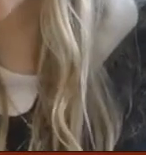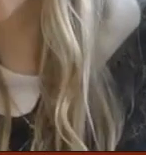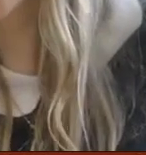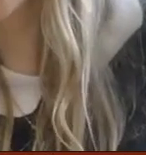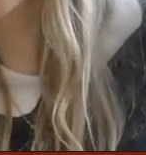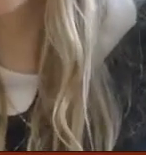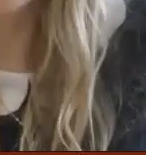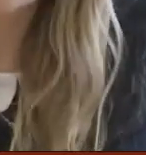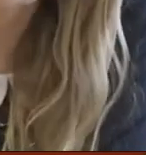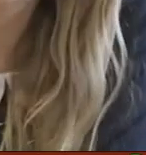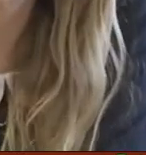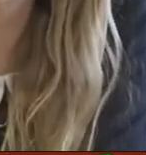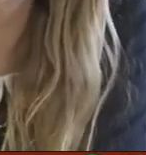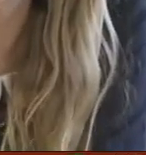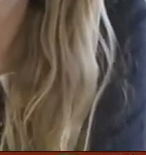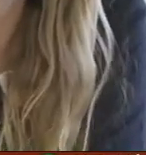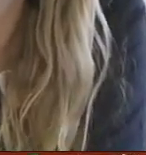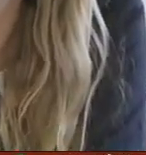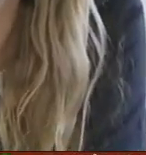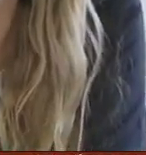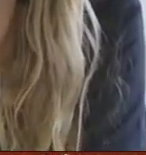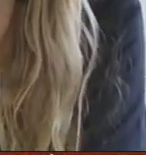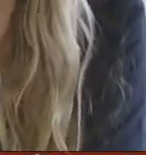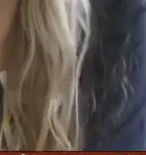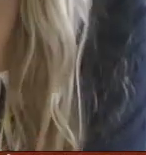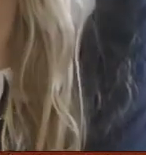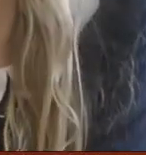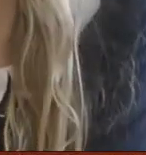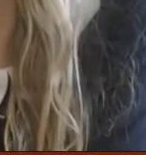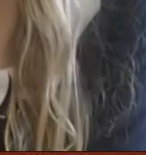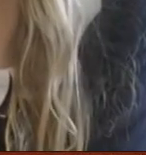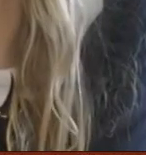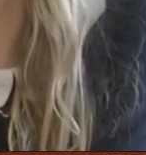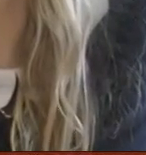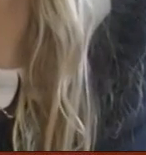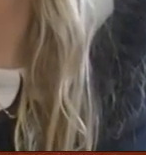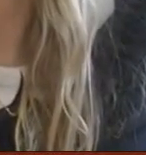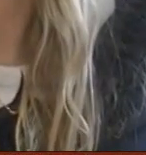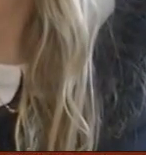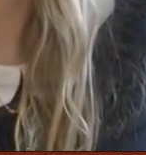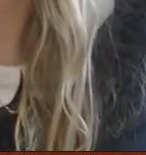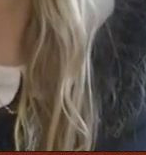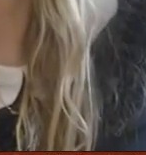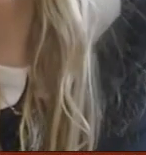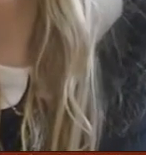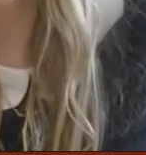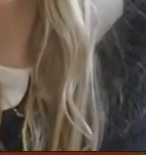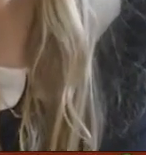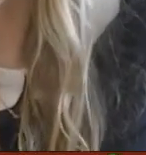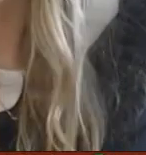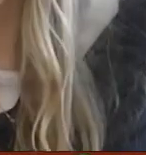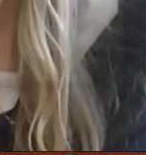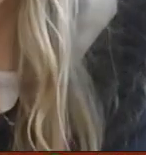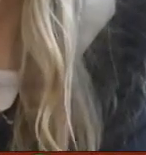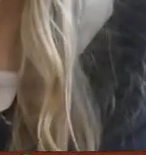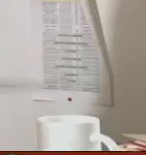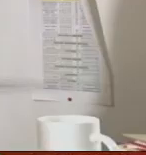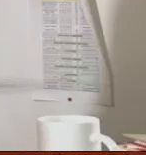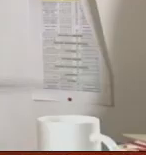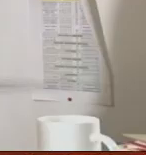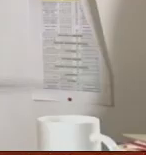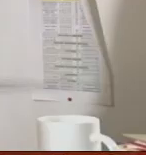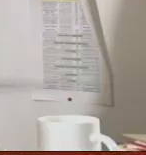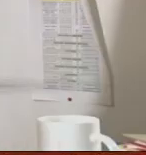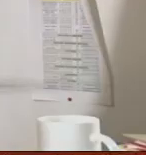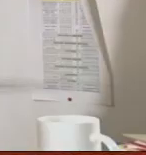de haber sido una de las grandes atletas del siglo XX. Una novela dolorosa, una